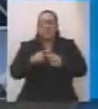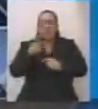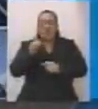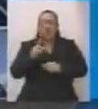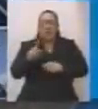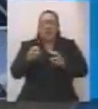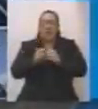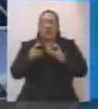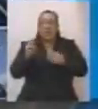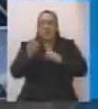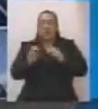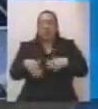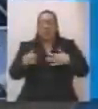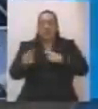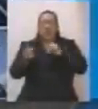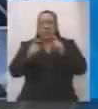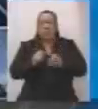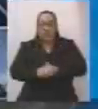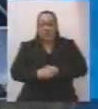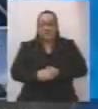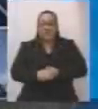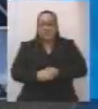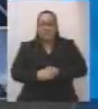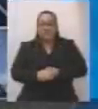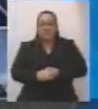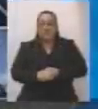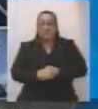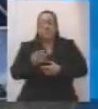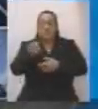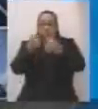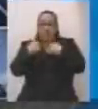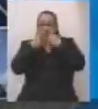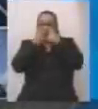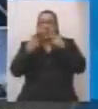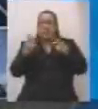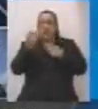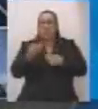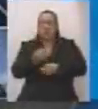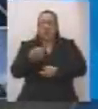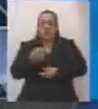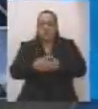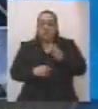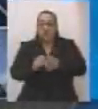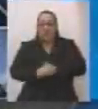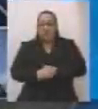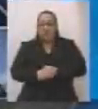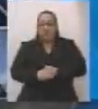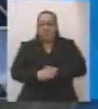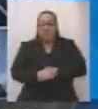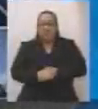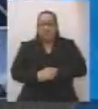la teoría económica, podríamos preguntarnos si de esto debería sorprendernos, es decir, que haya